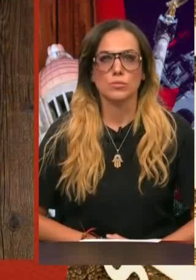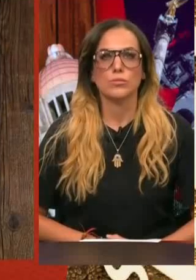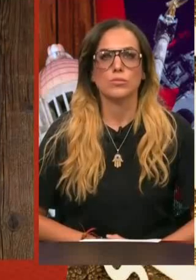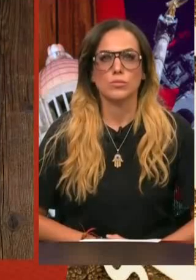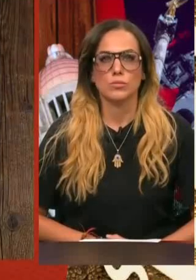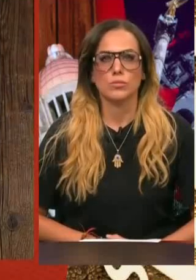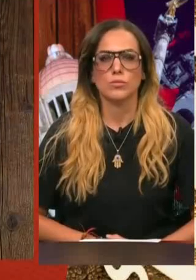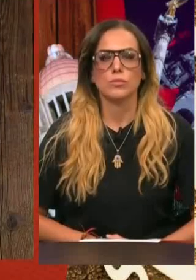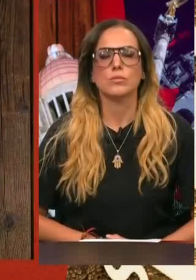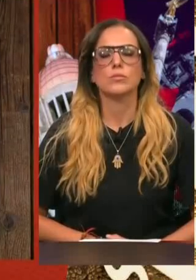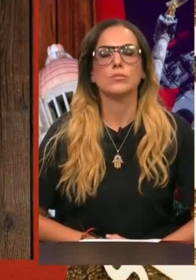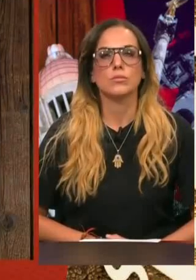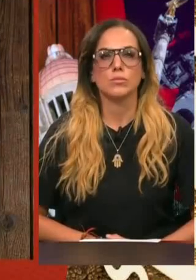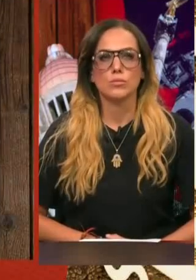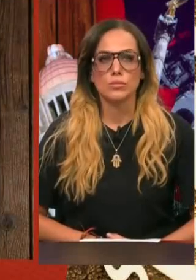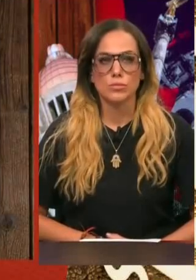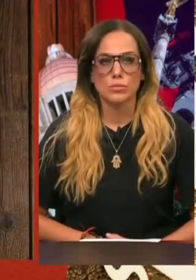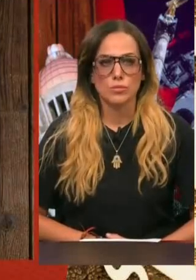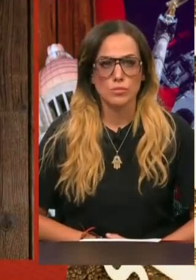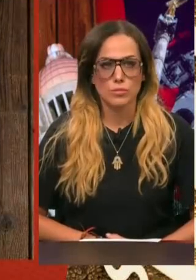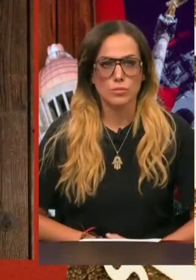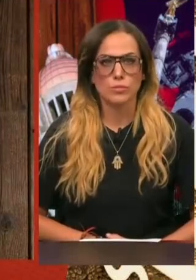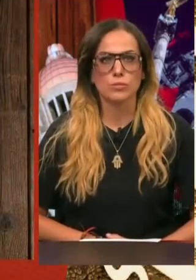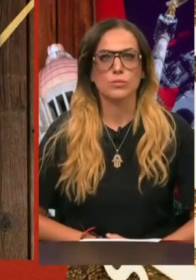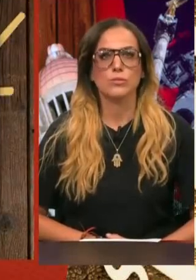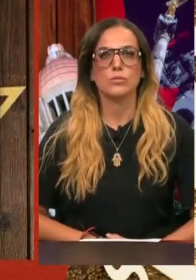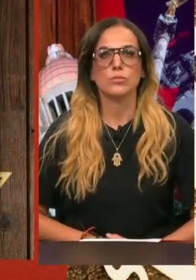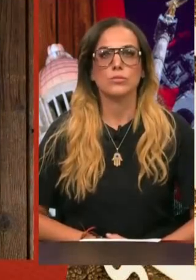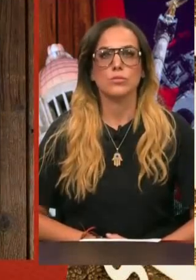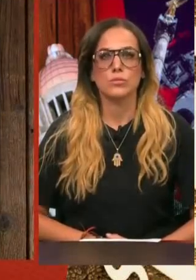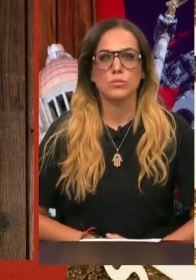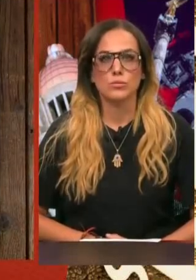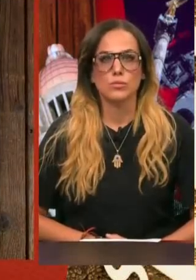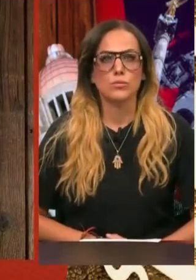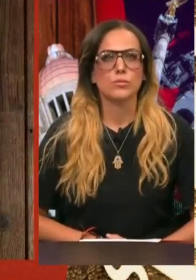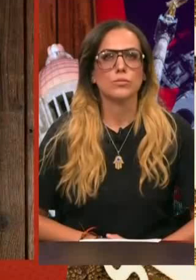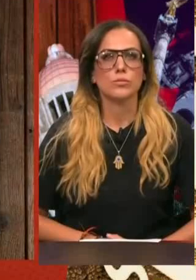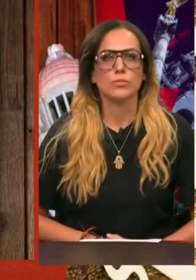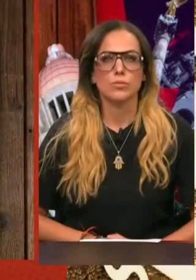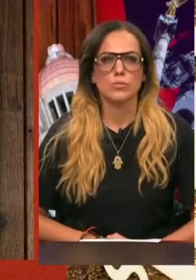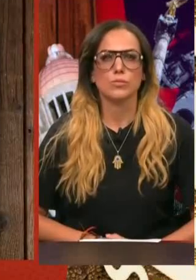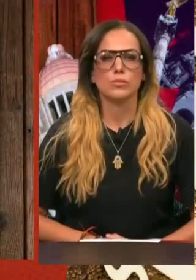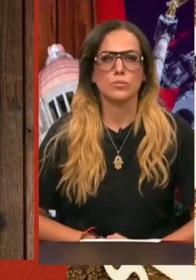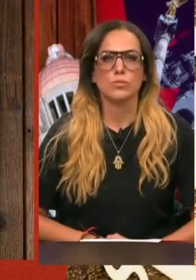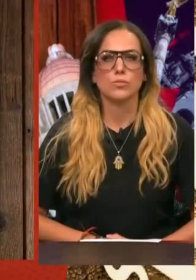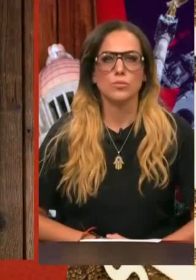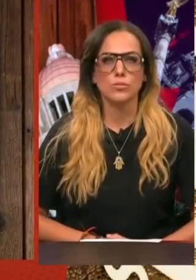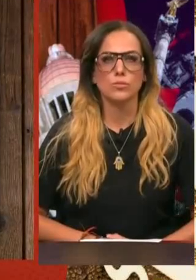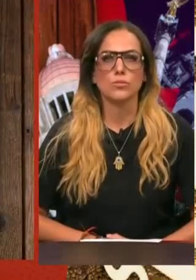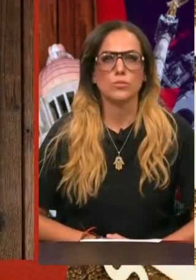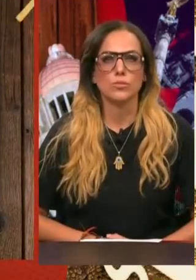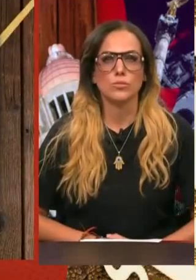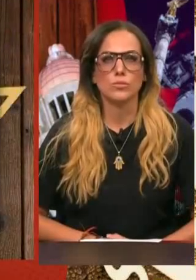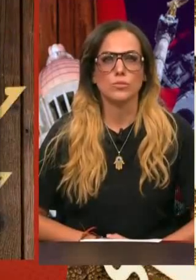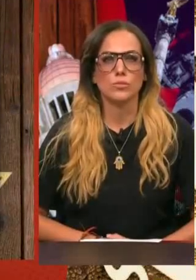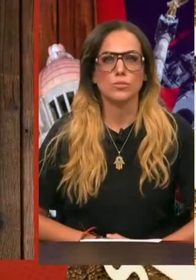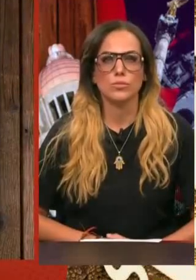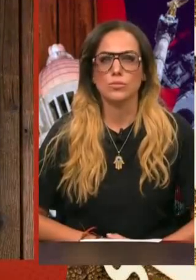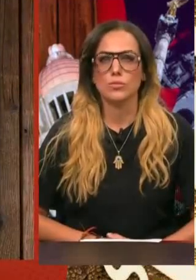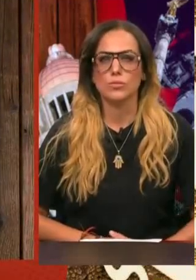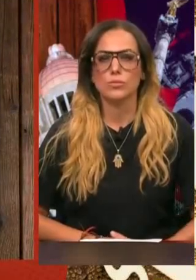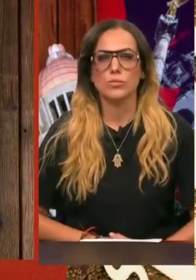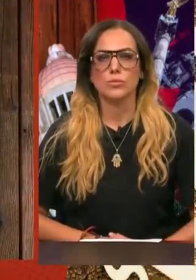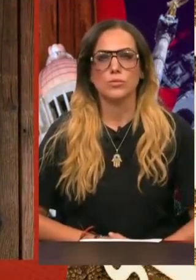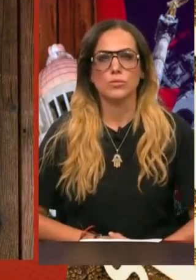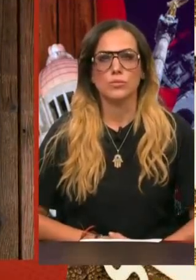de Transporte Colectivo se deslinda de cualquier intento de paro y aseguran fue convocado por algunas minorías.